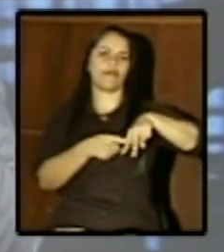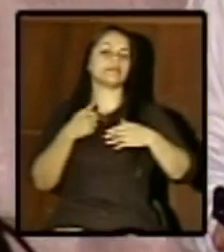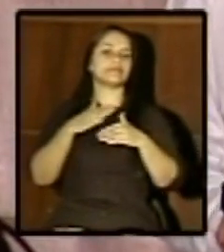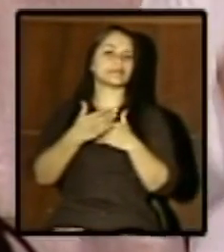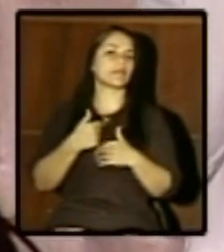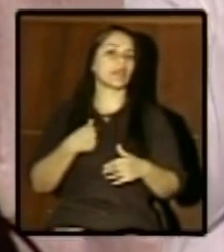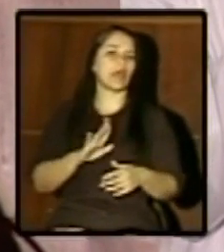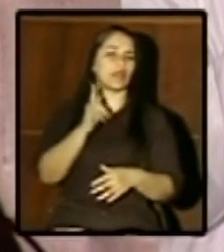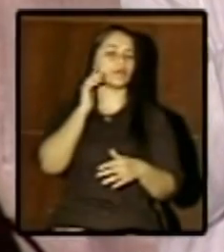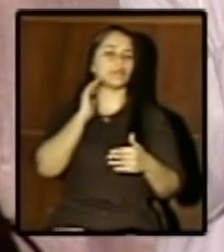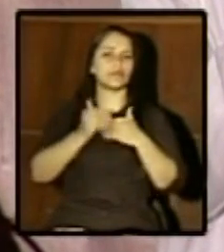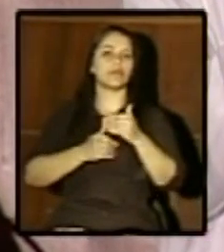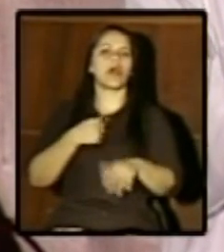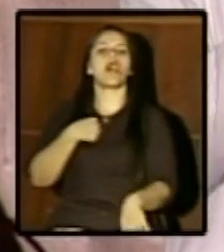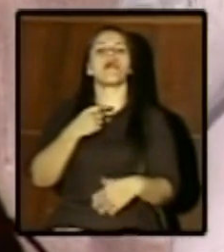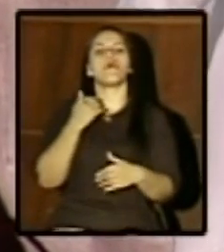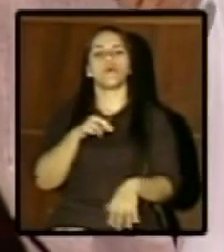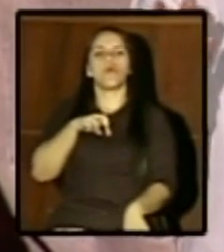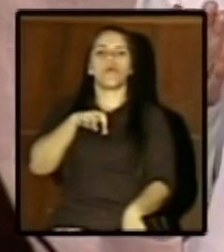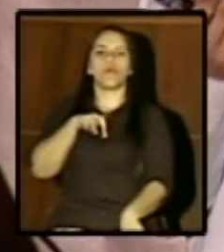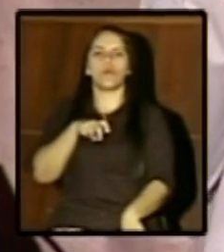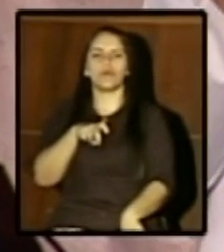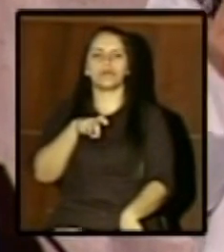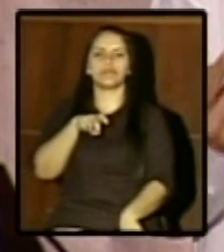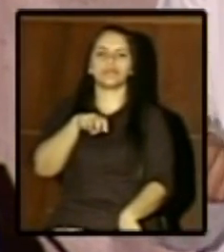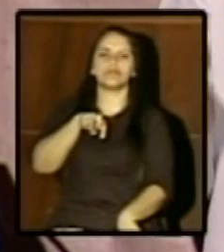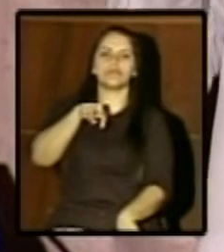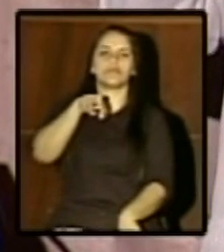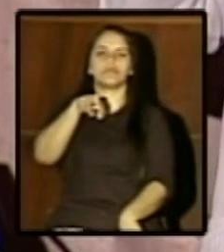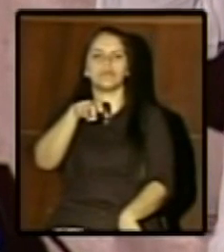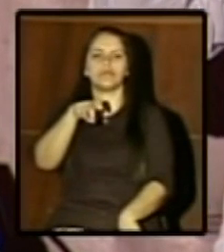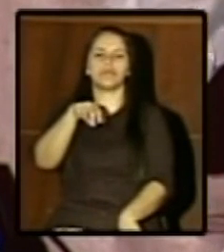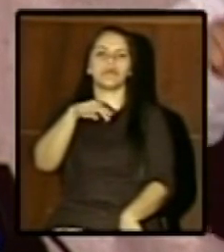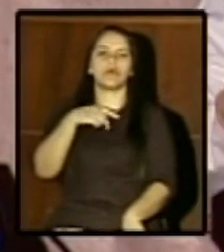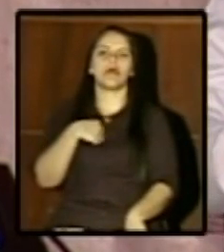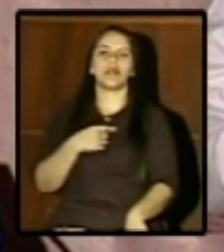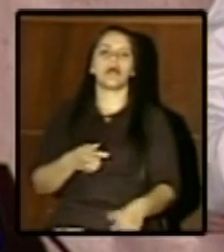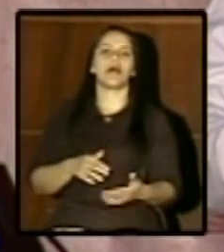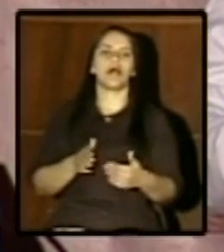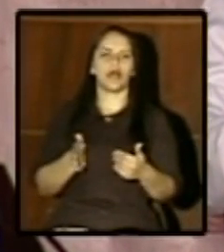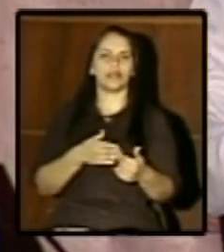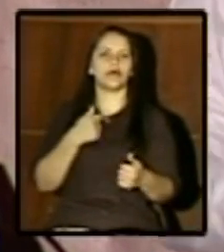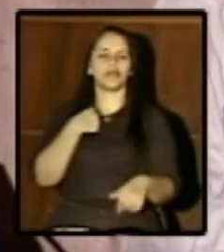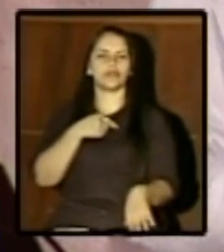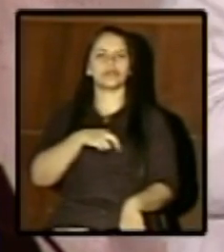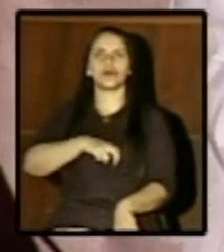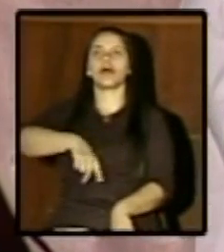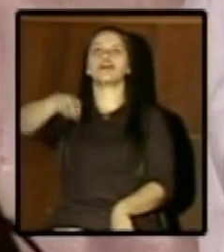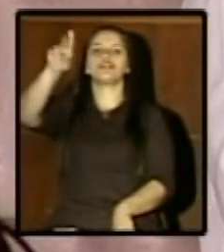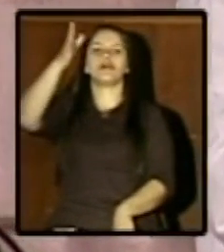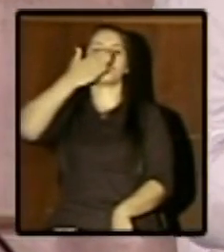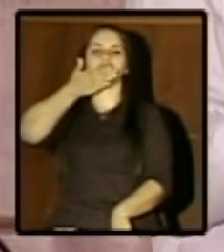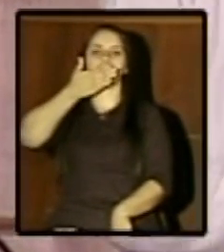les van a acabar las rodillitas. Cuando le toque, porque a todos nos toca subir o bajar escalas, una por una. Yo no sé si ya le han dicho esto, y